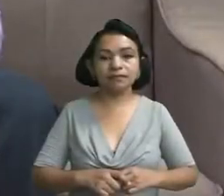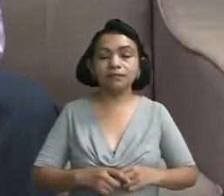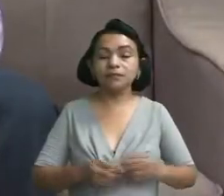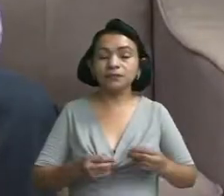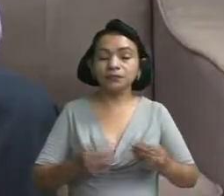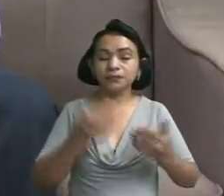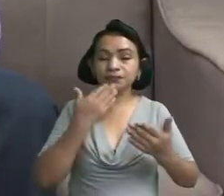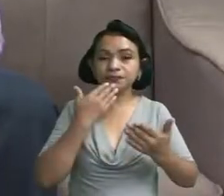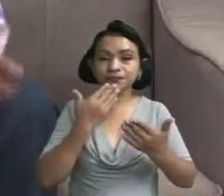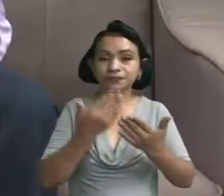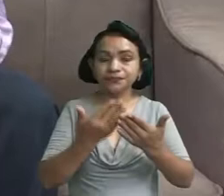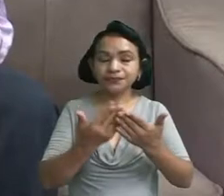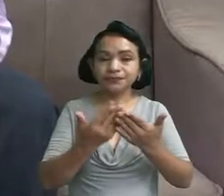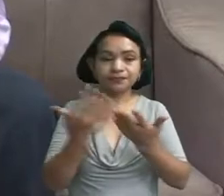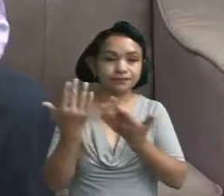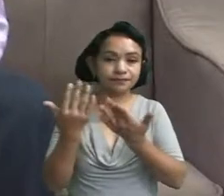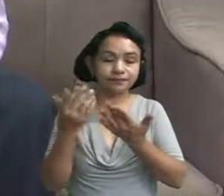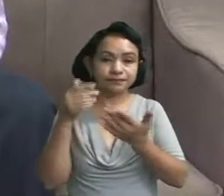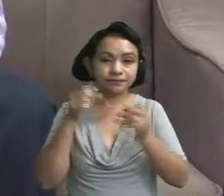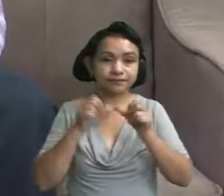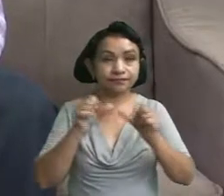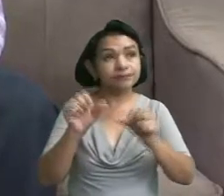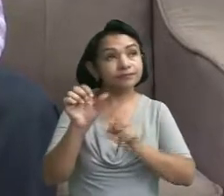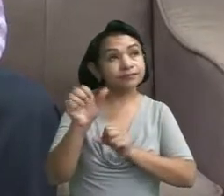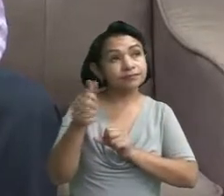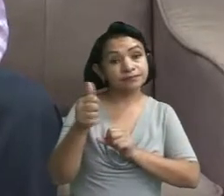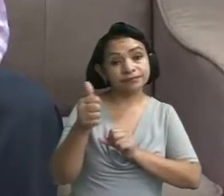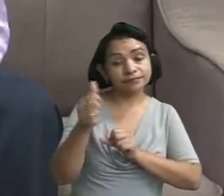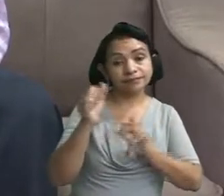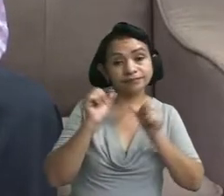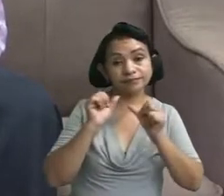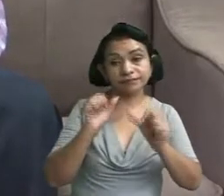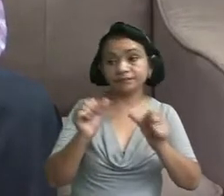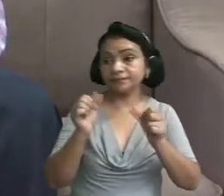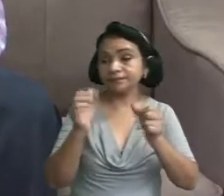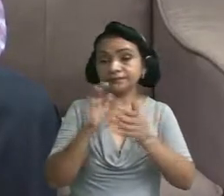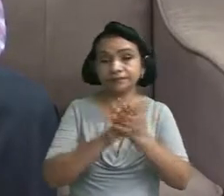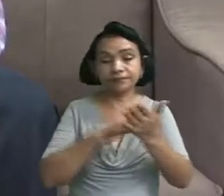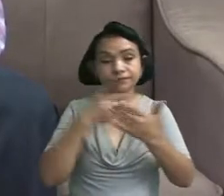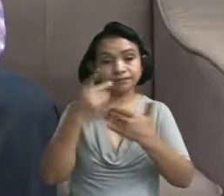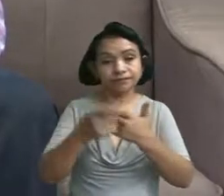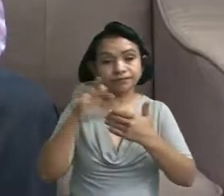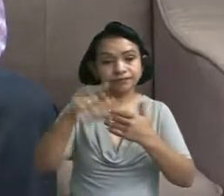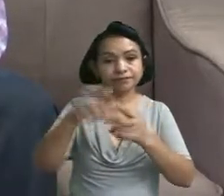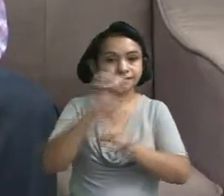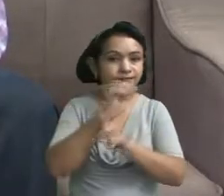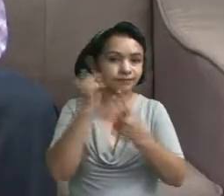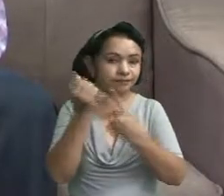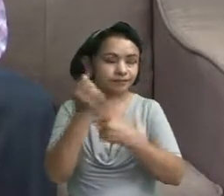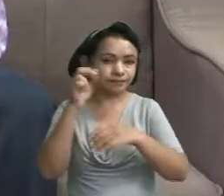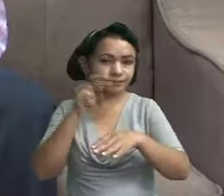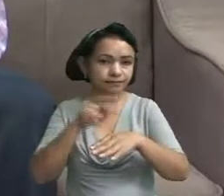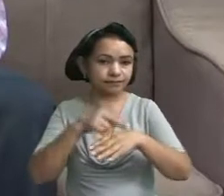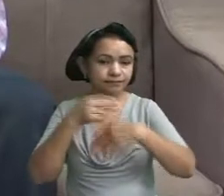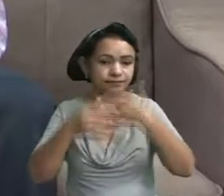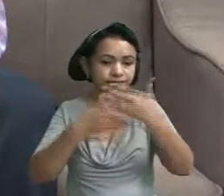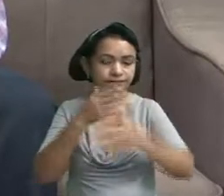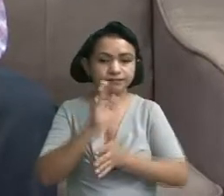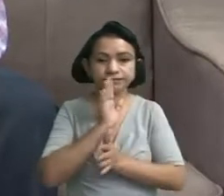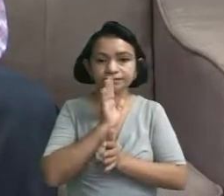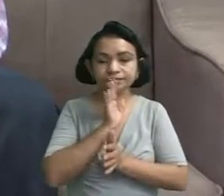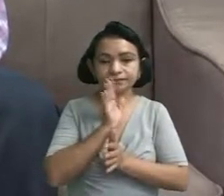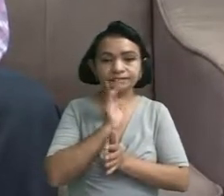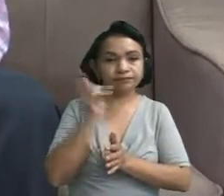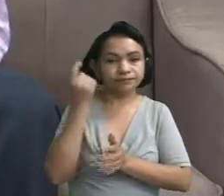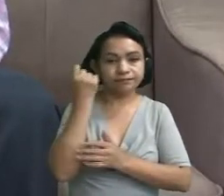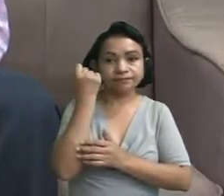Muchísimas gracias por continuar en sintonía de Canal Parlamentario. Muchísimas gracias por continuar acompañándonos en su programa desde el Parlamento. Nuestro proceso de conversaciones nos ha